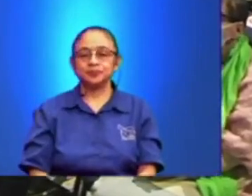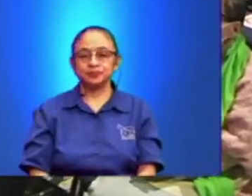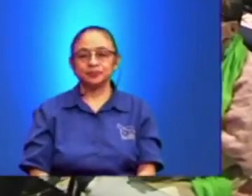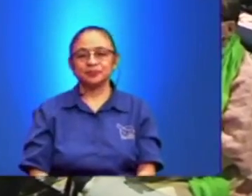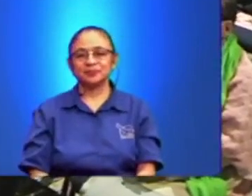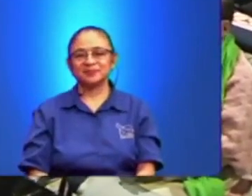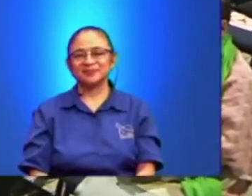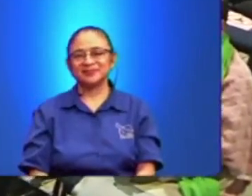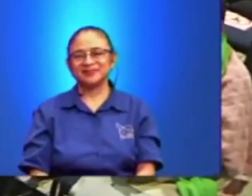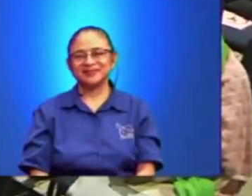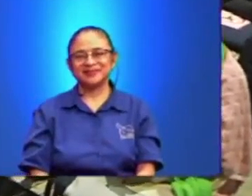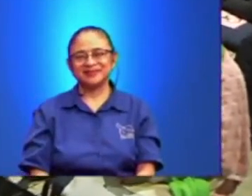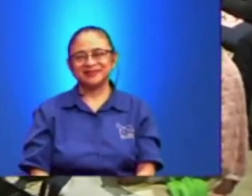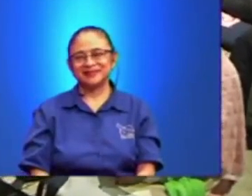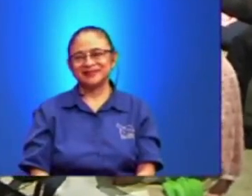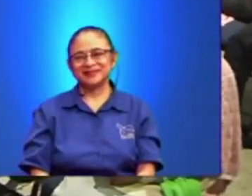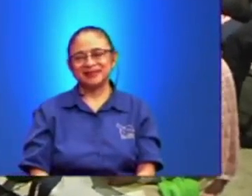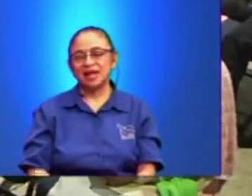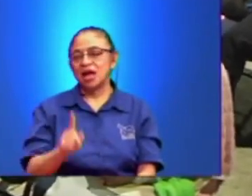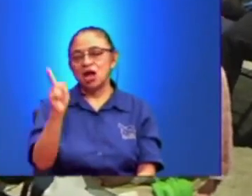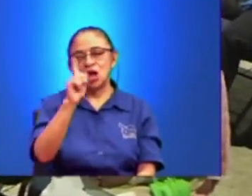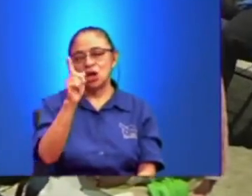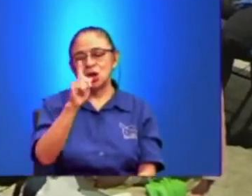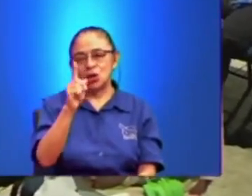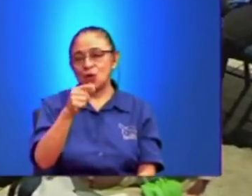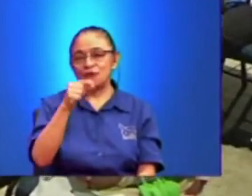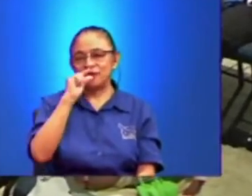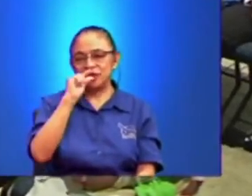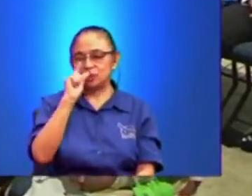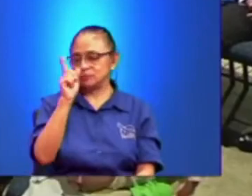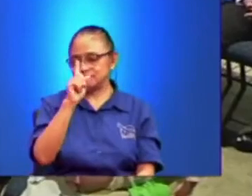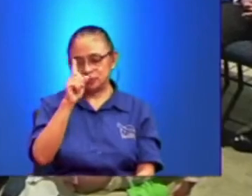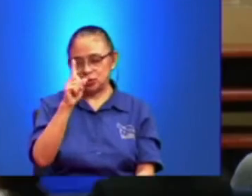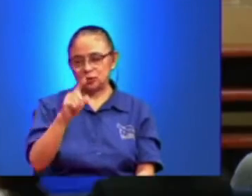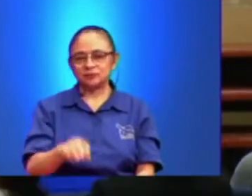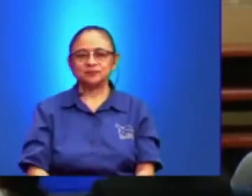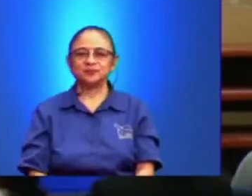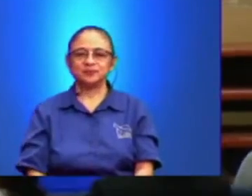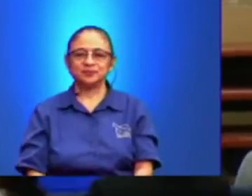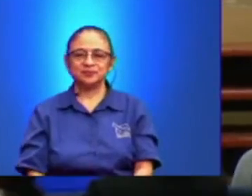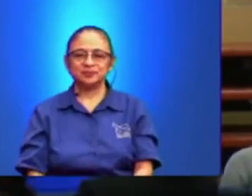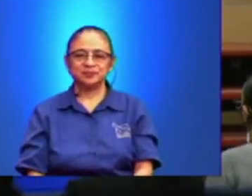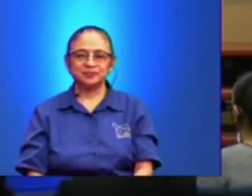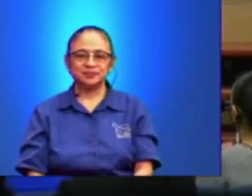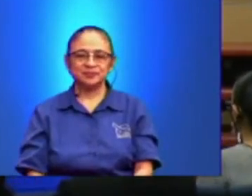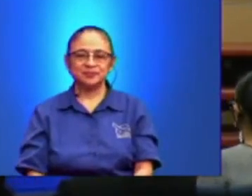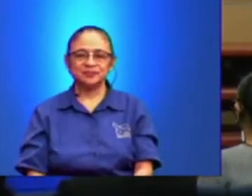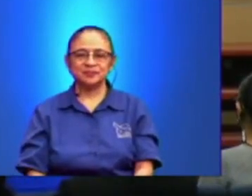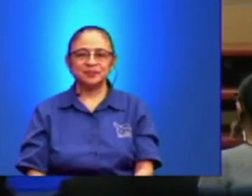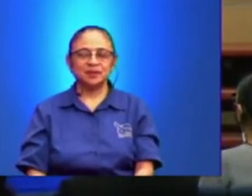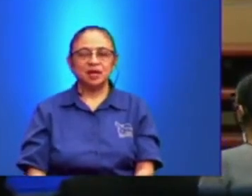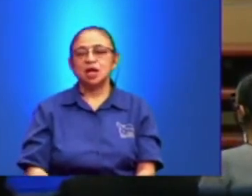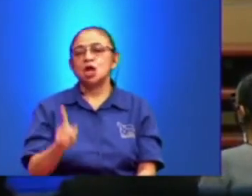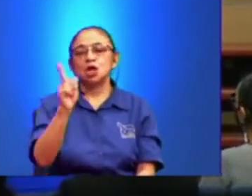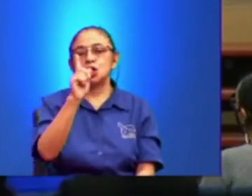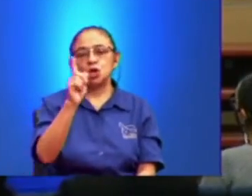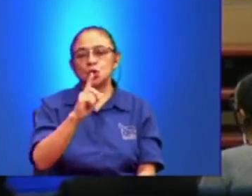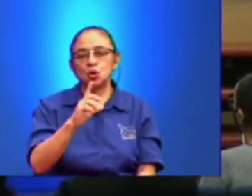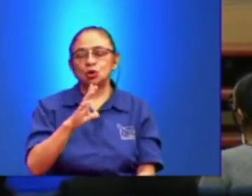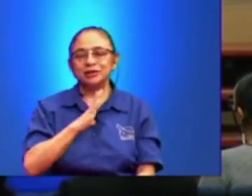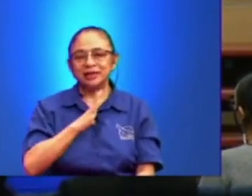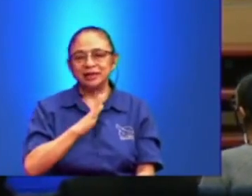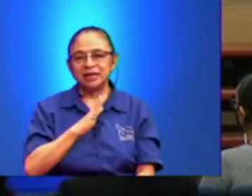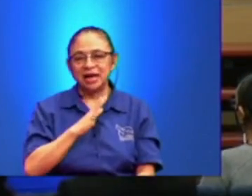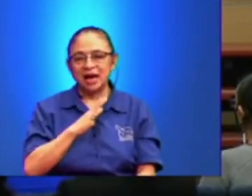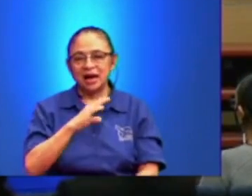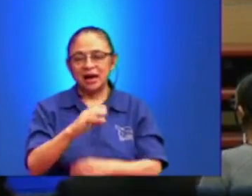era era joven no estaba fermentado no tenía fermento no tenía levadura ni el pan ni tenía